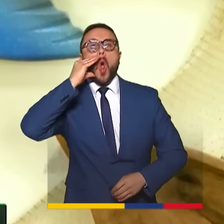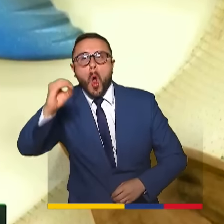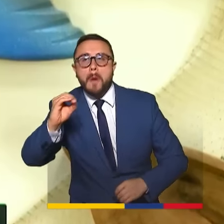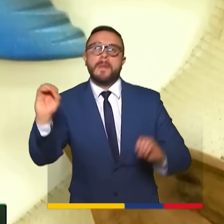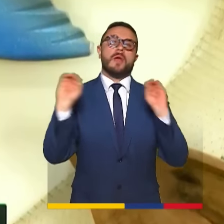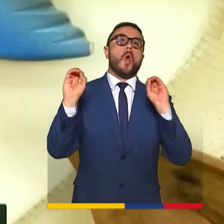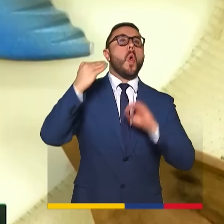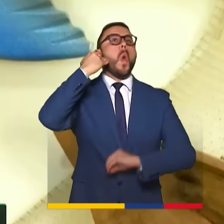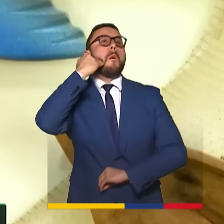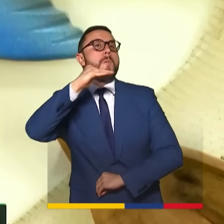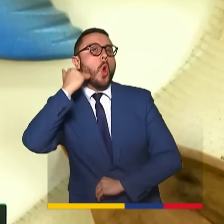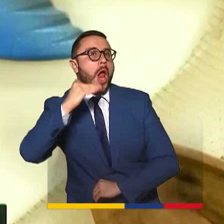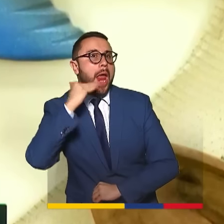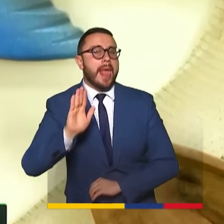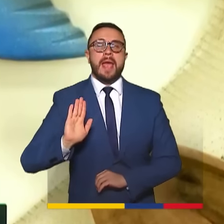mujeres,